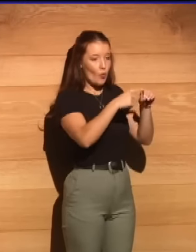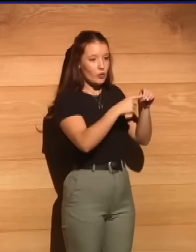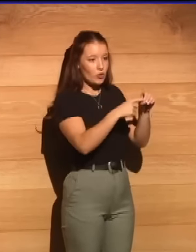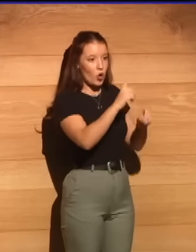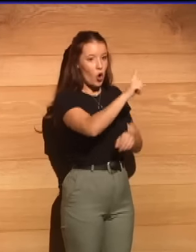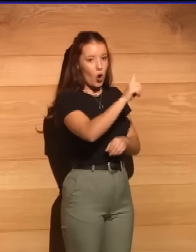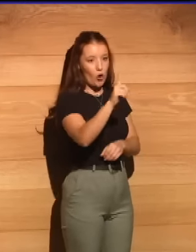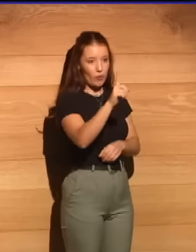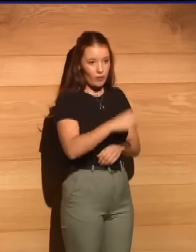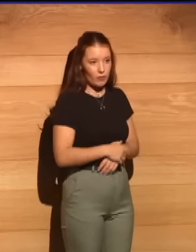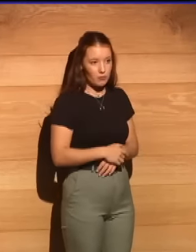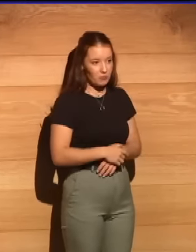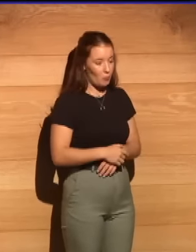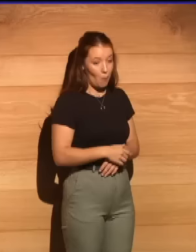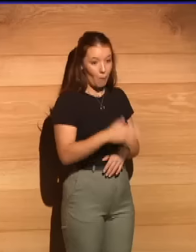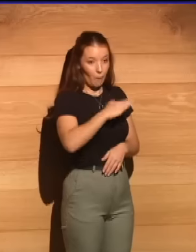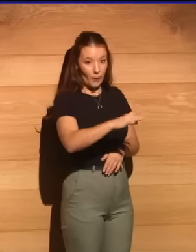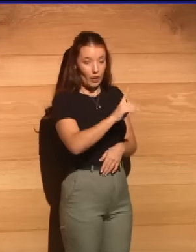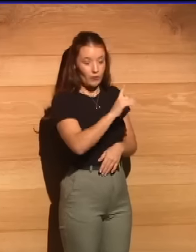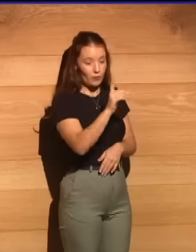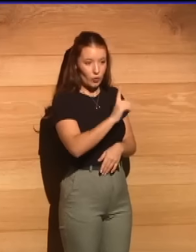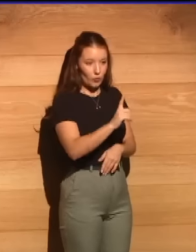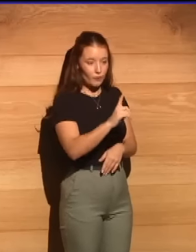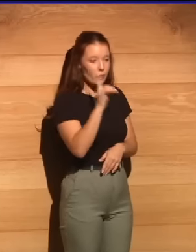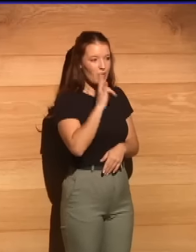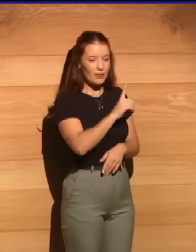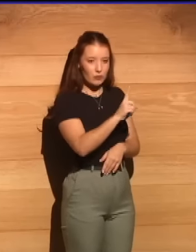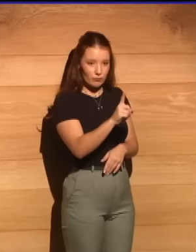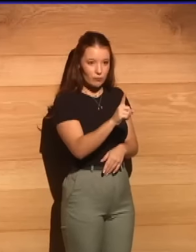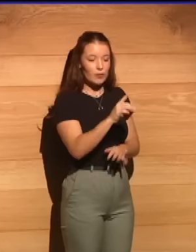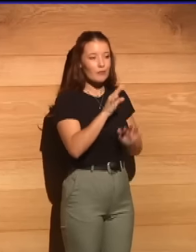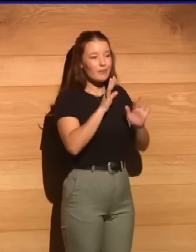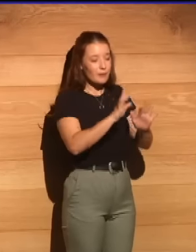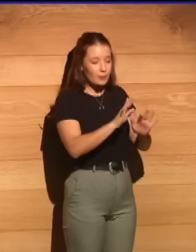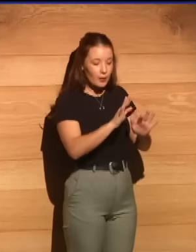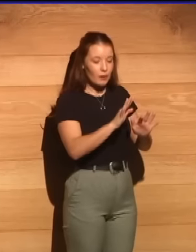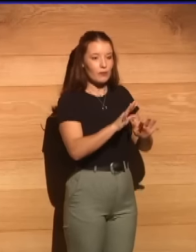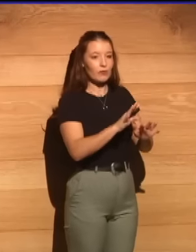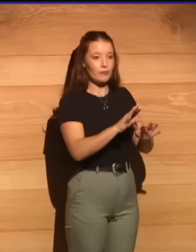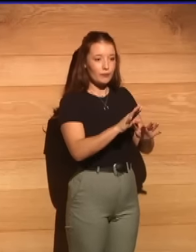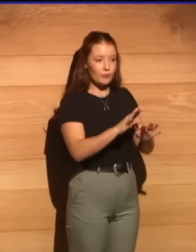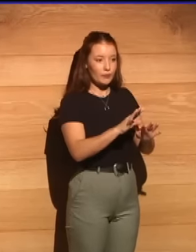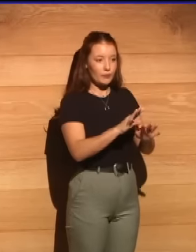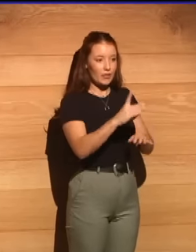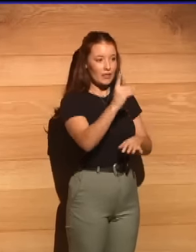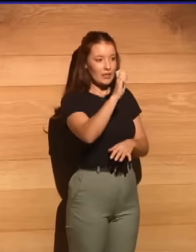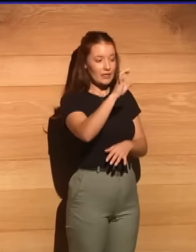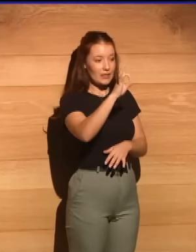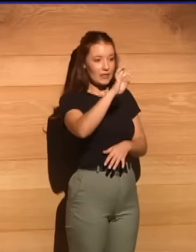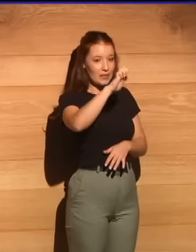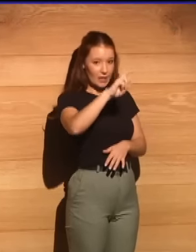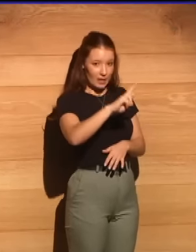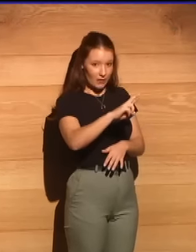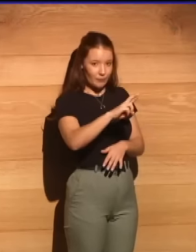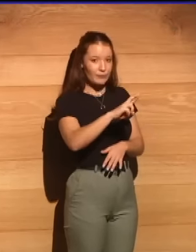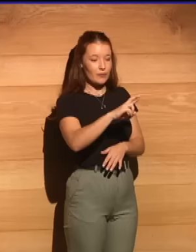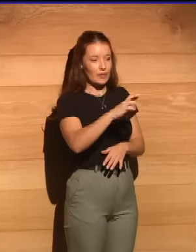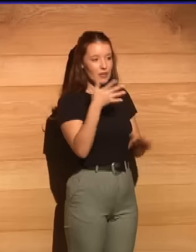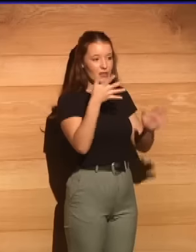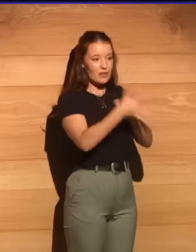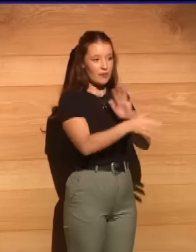está mal dentro de lo que es el propio peso del PIB de España en la Unión Europea. Pero de esto DESI es un ranking muy